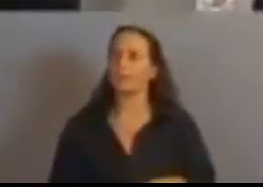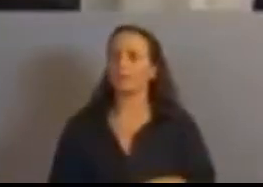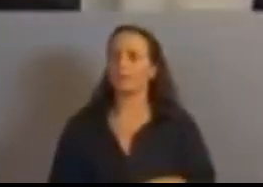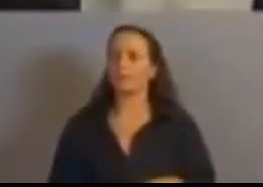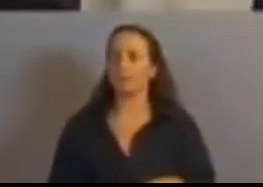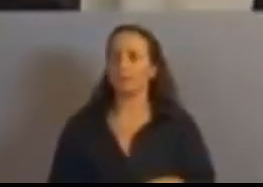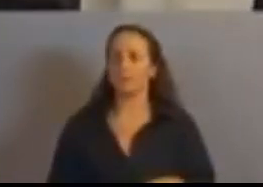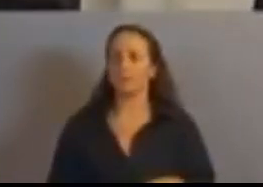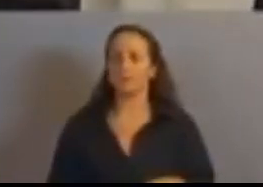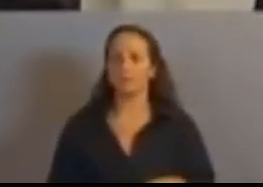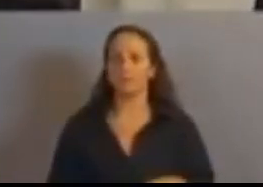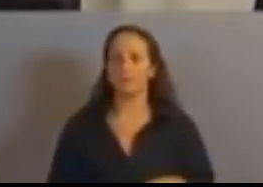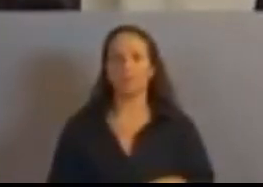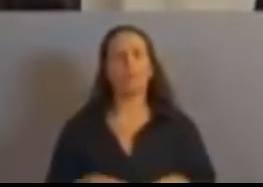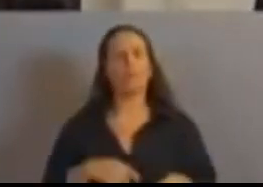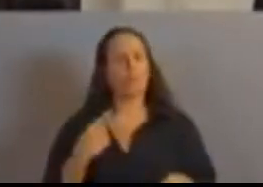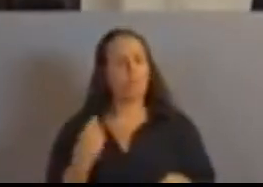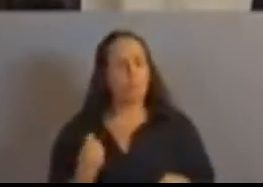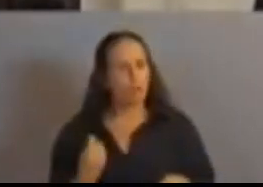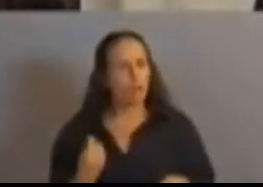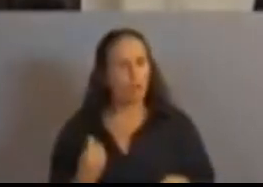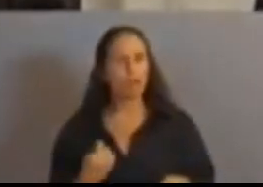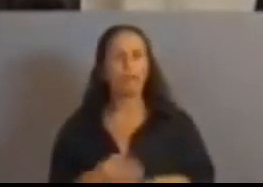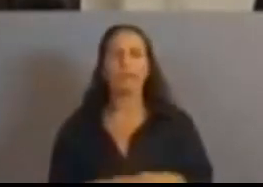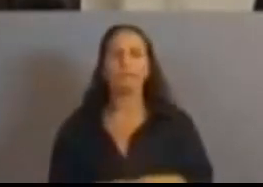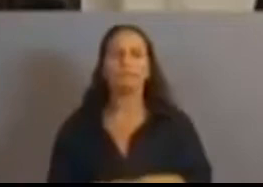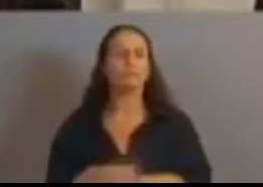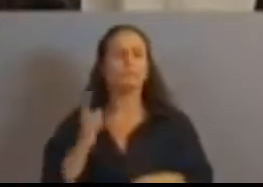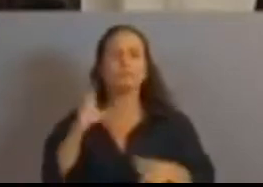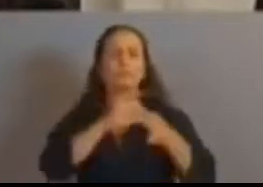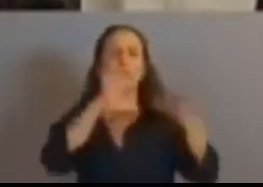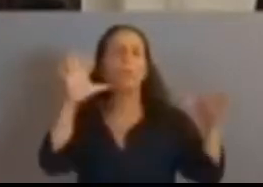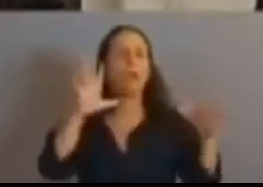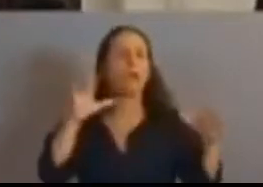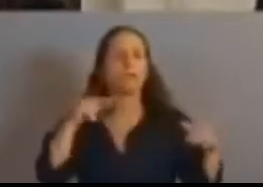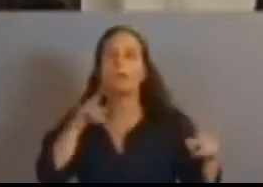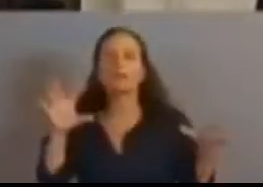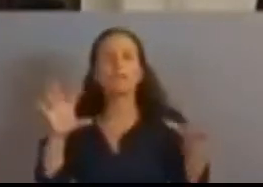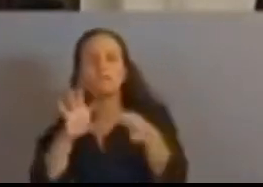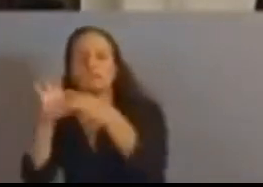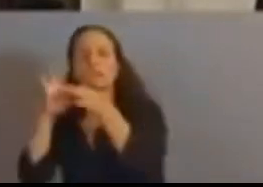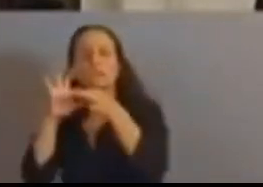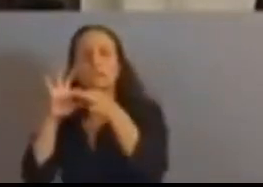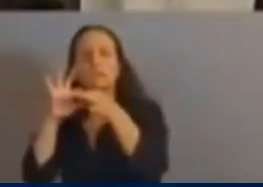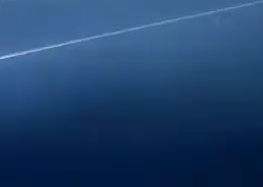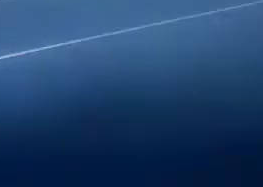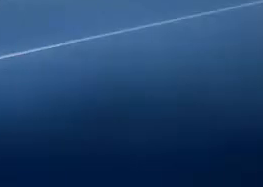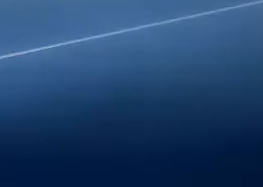está directamente vinculada a la paz y a la vida.